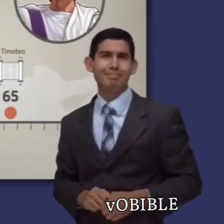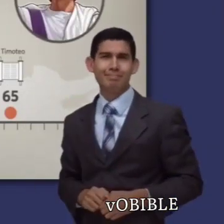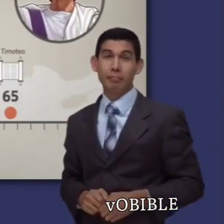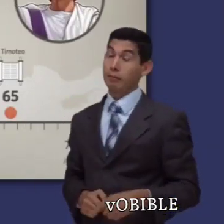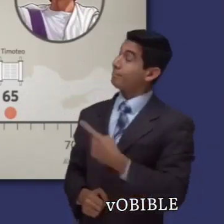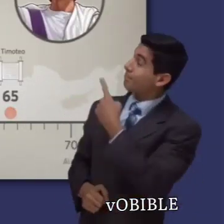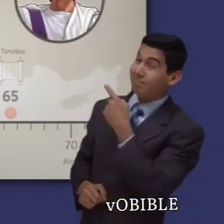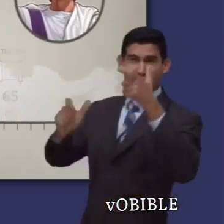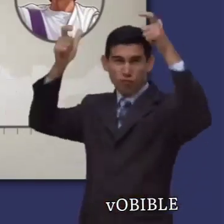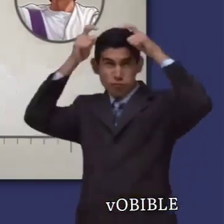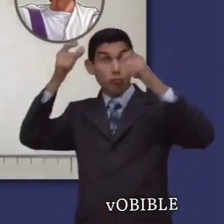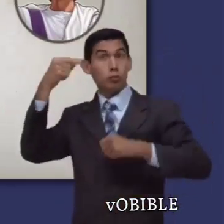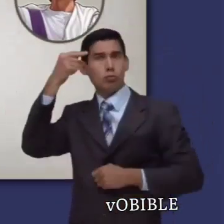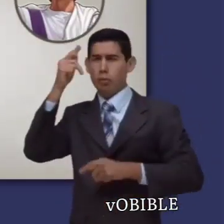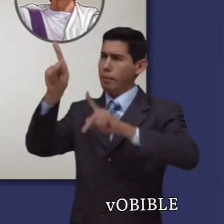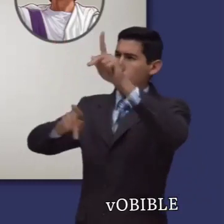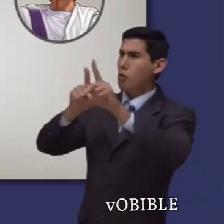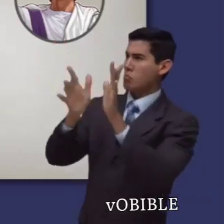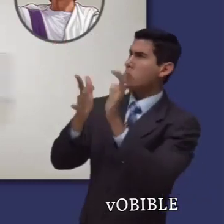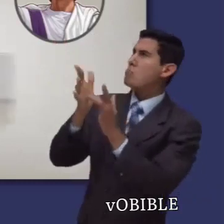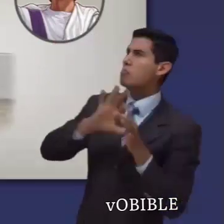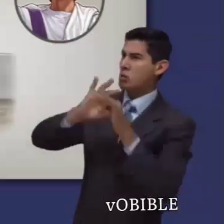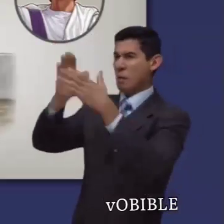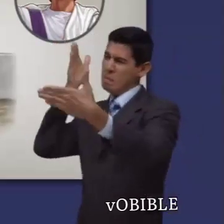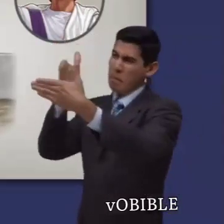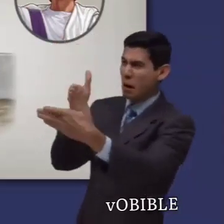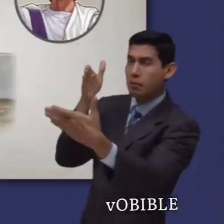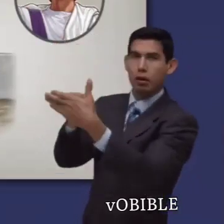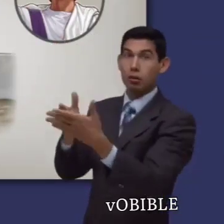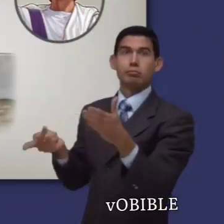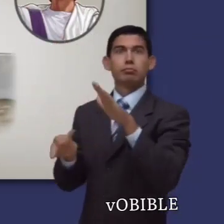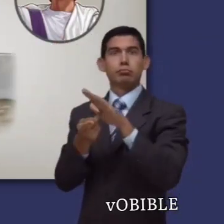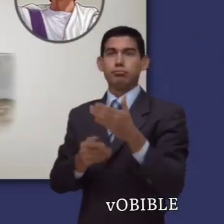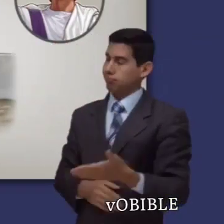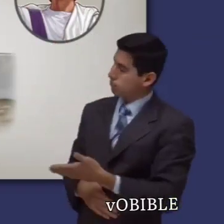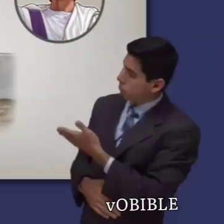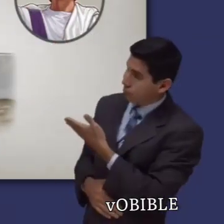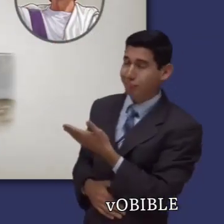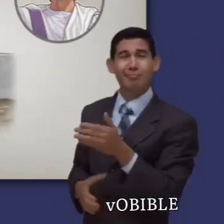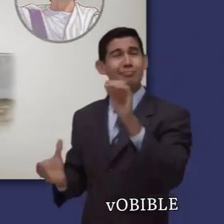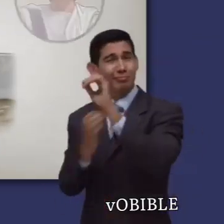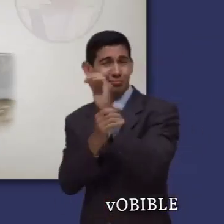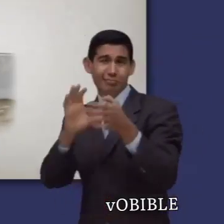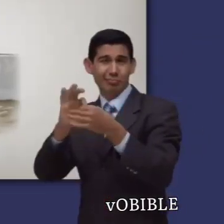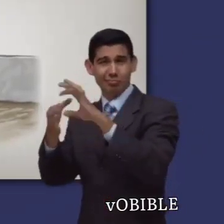El emperador Nerón ya había empezado a perseguir a los cristianos, y Pablo estaba de nuevo encarcelado en